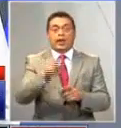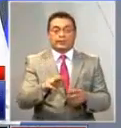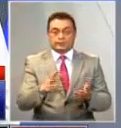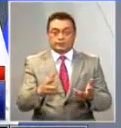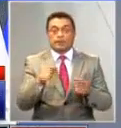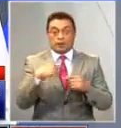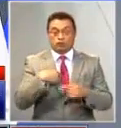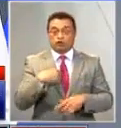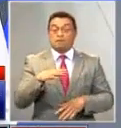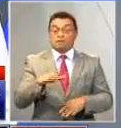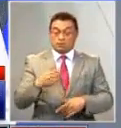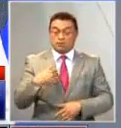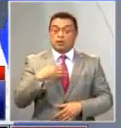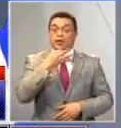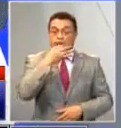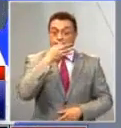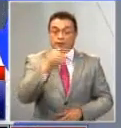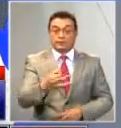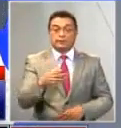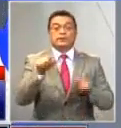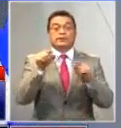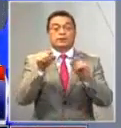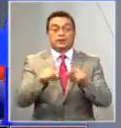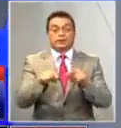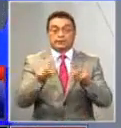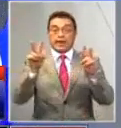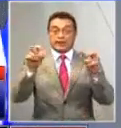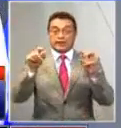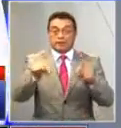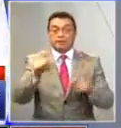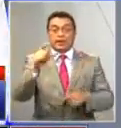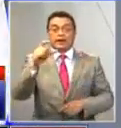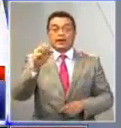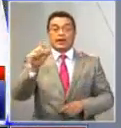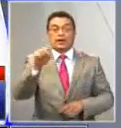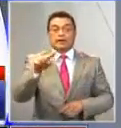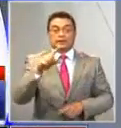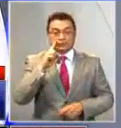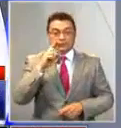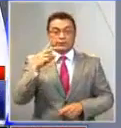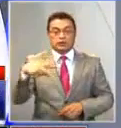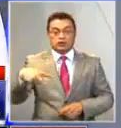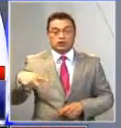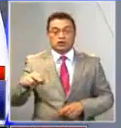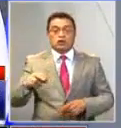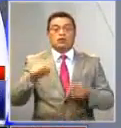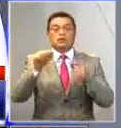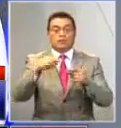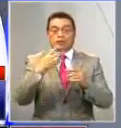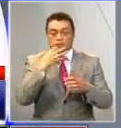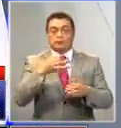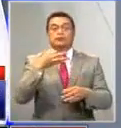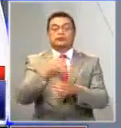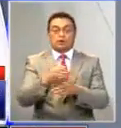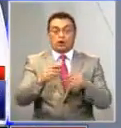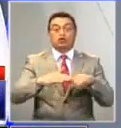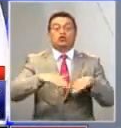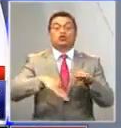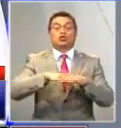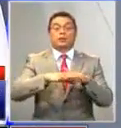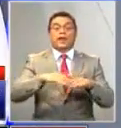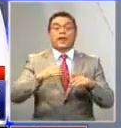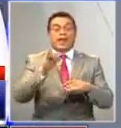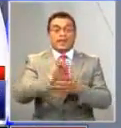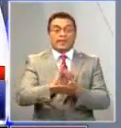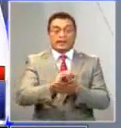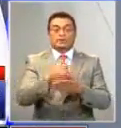Yo también sostengo que en un caso como este, o el casino mandó la información a la Superintendencia y también a la unidad